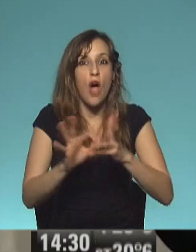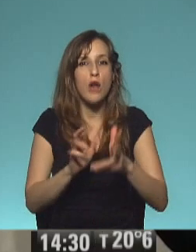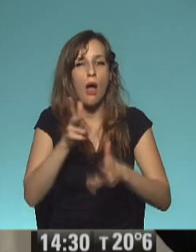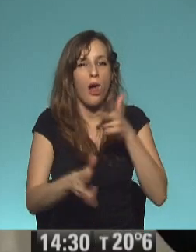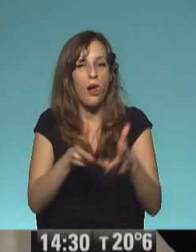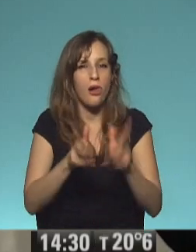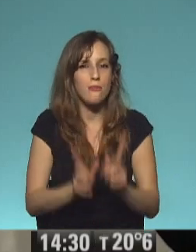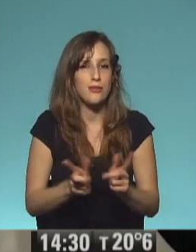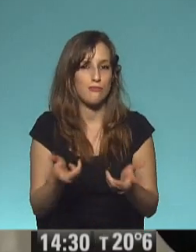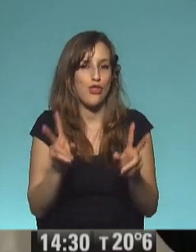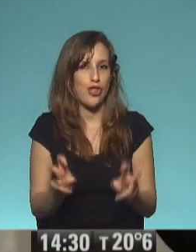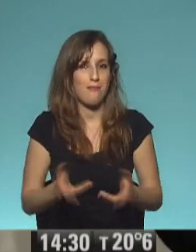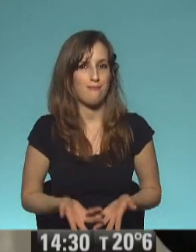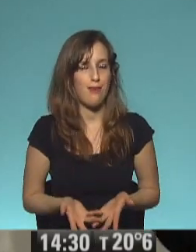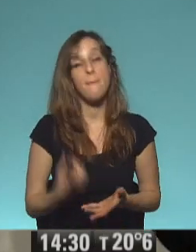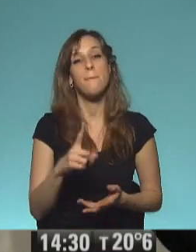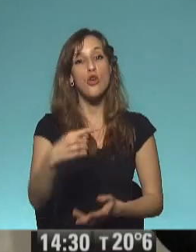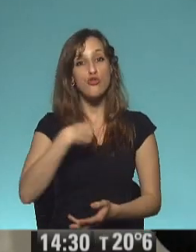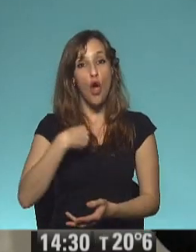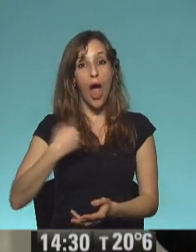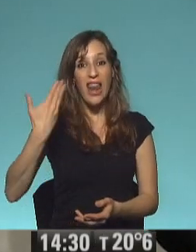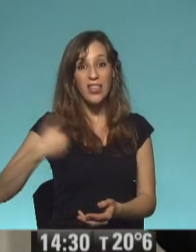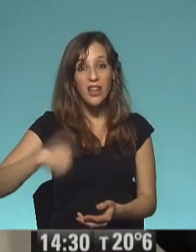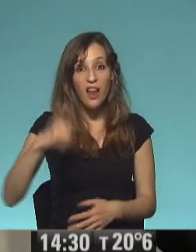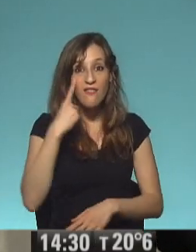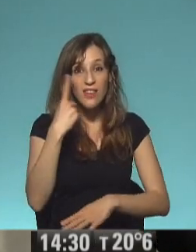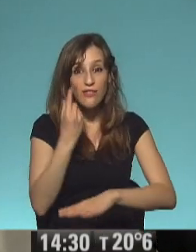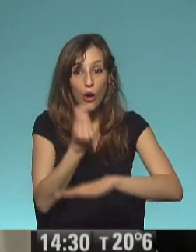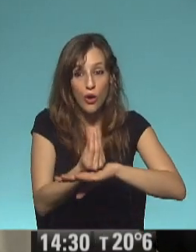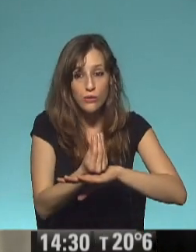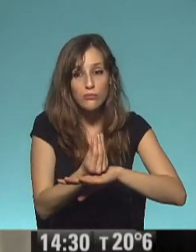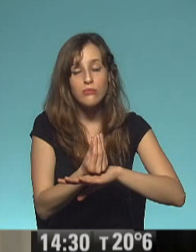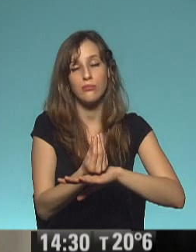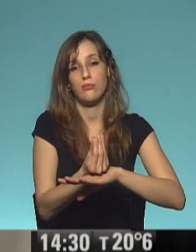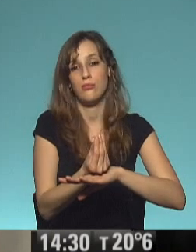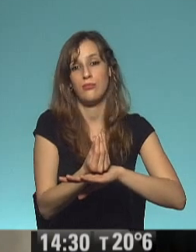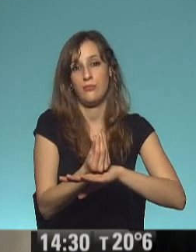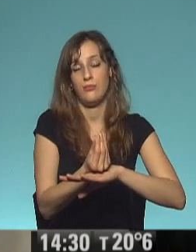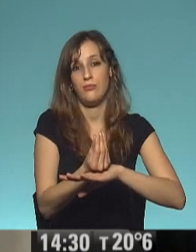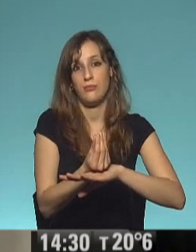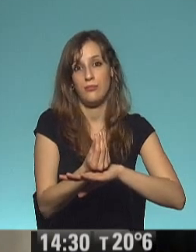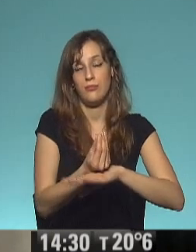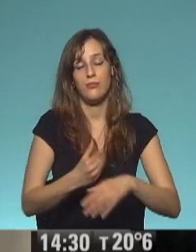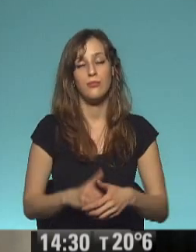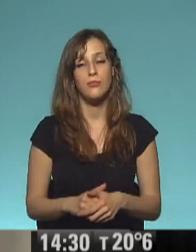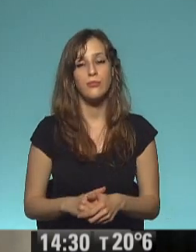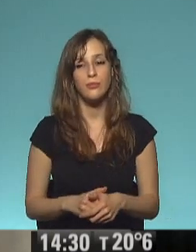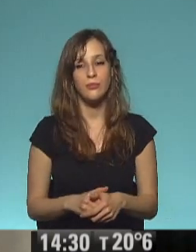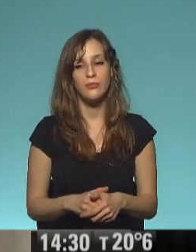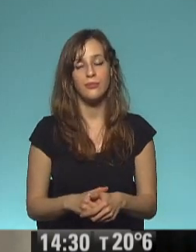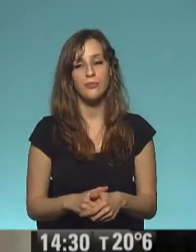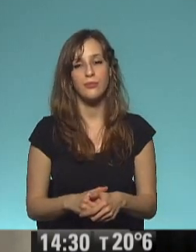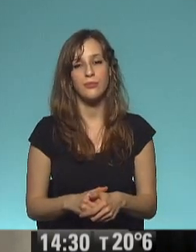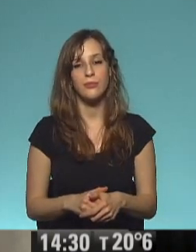centralismo. Pero yo vivo en un país que se llama Argentina, y yo no estoy feliz viviendo en un país donde hay